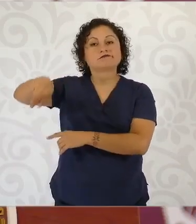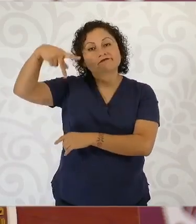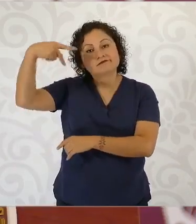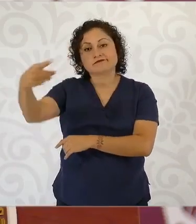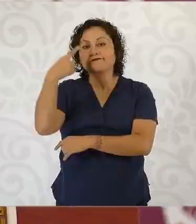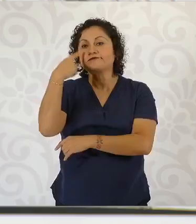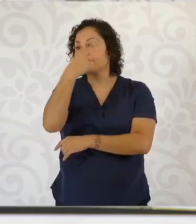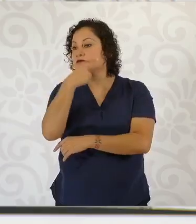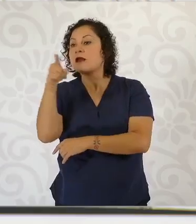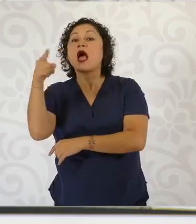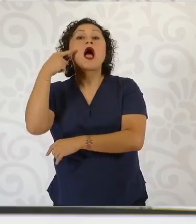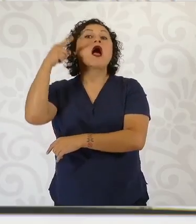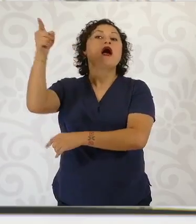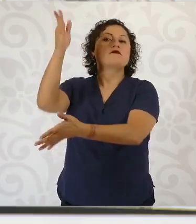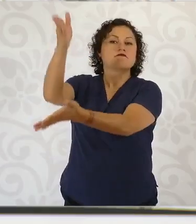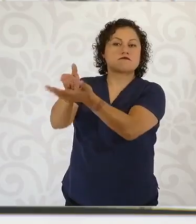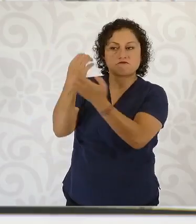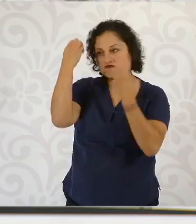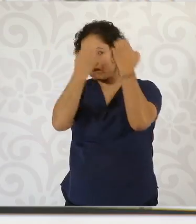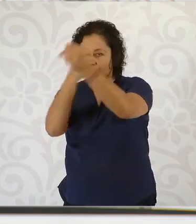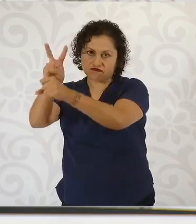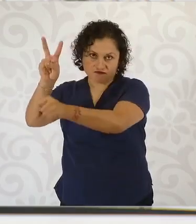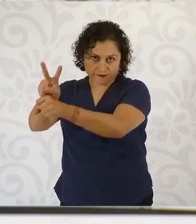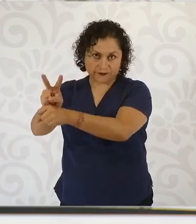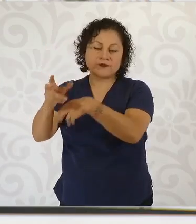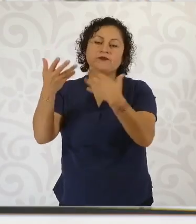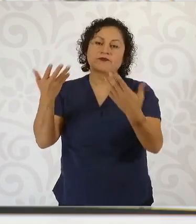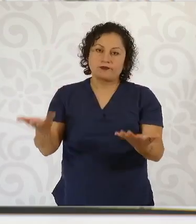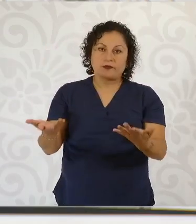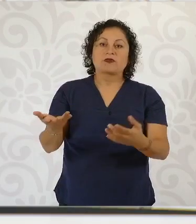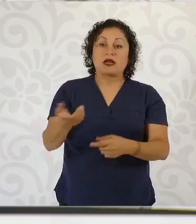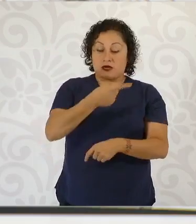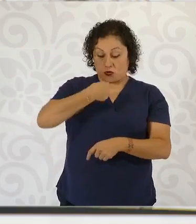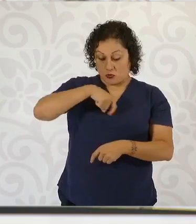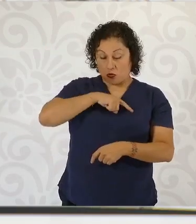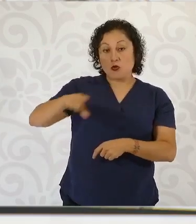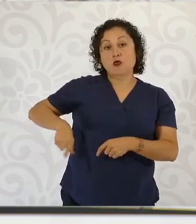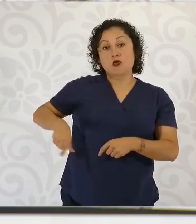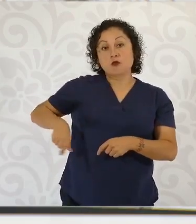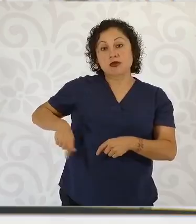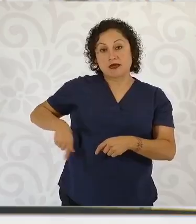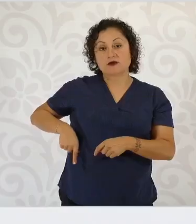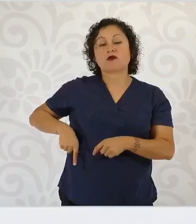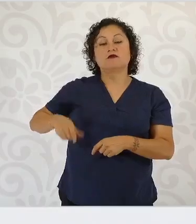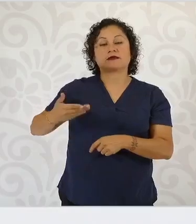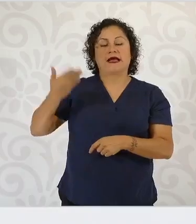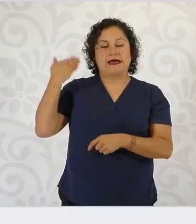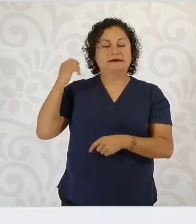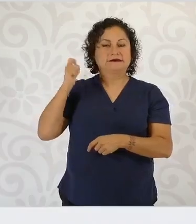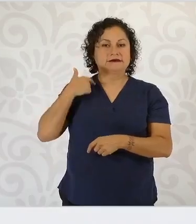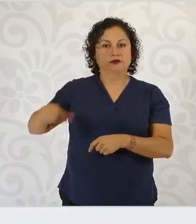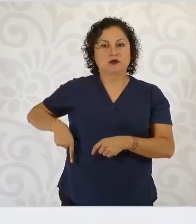audita. Cuando entra el gobierno, pues hace una revisión de lo que le fue entregado del 2024. Si hay